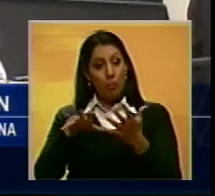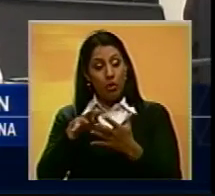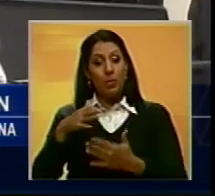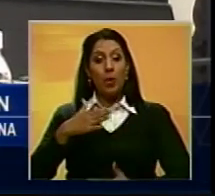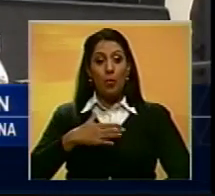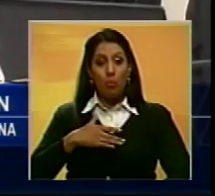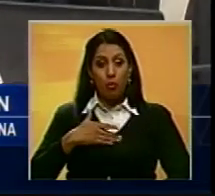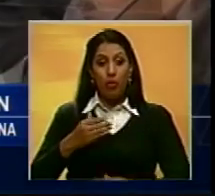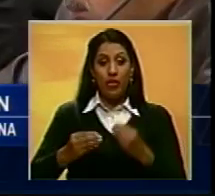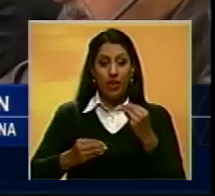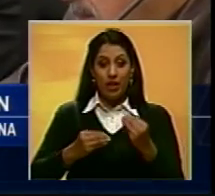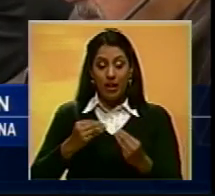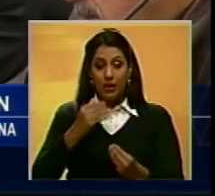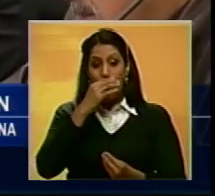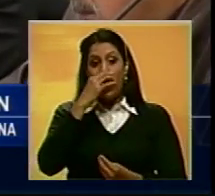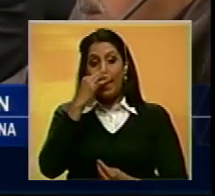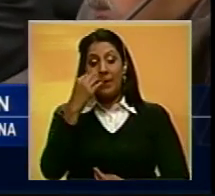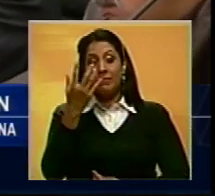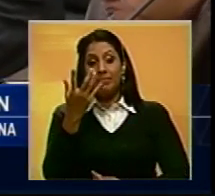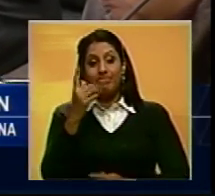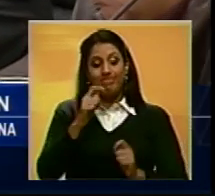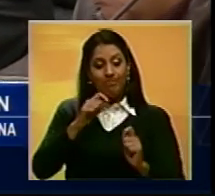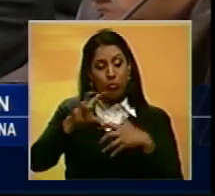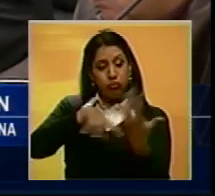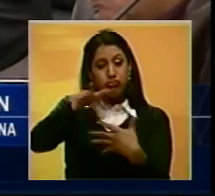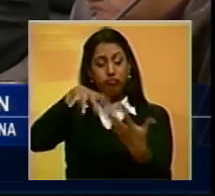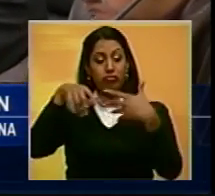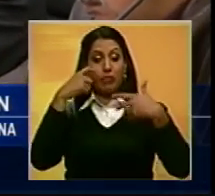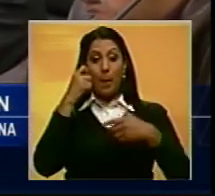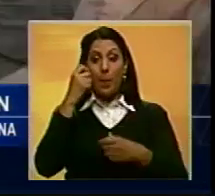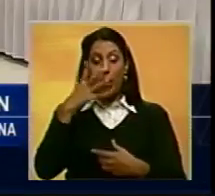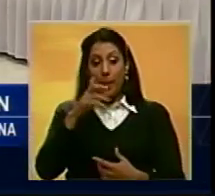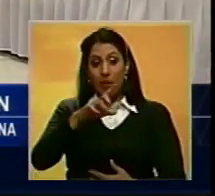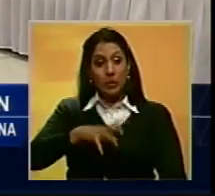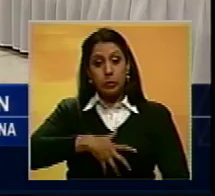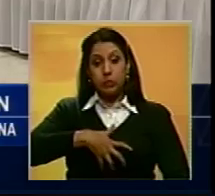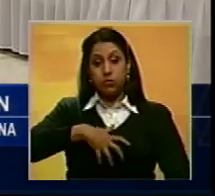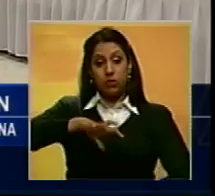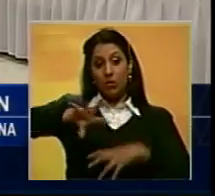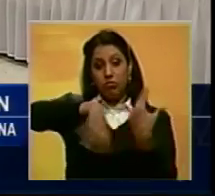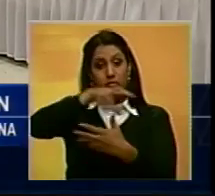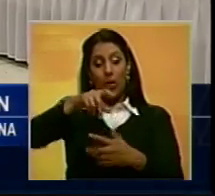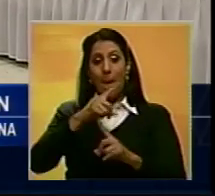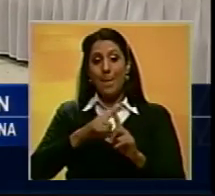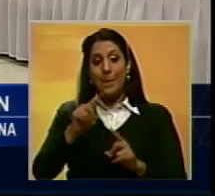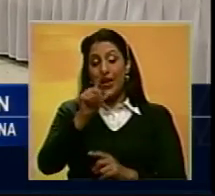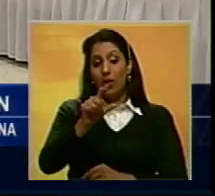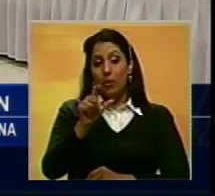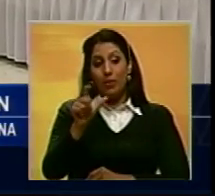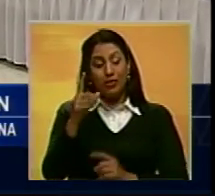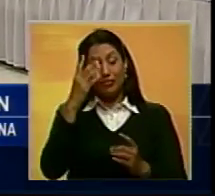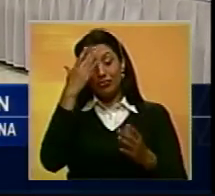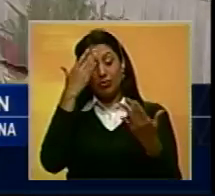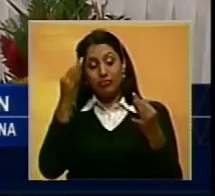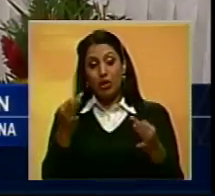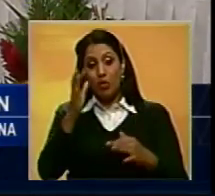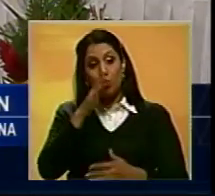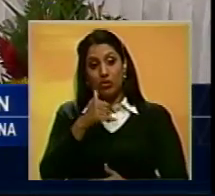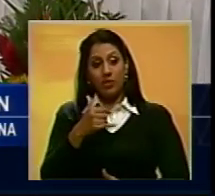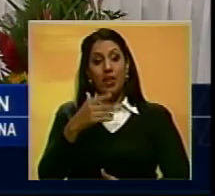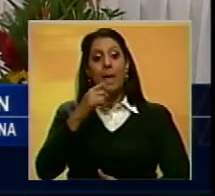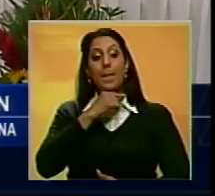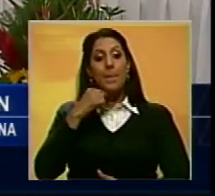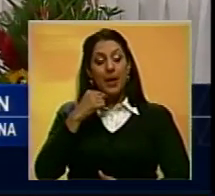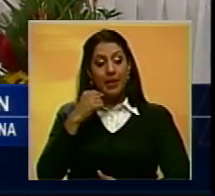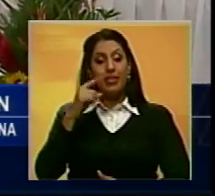puede crear una rebelión, un estallido social, pero nadie lo puede asegurar. Monseñor, por lo que...